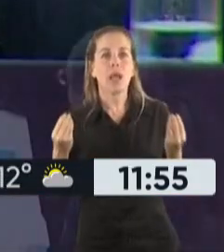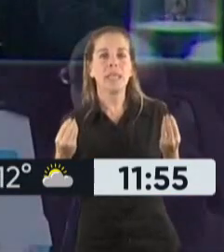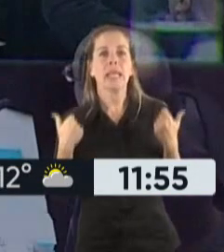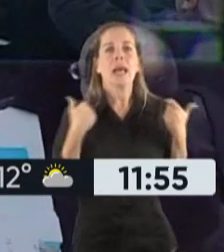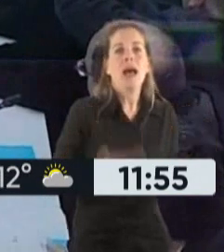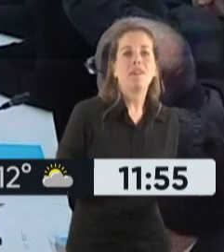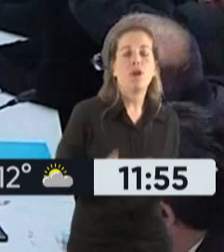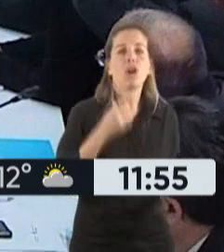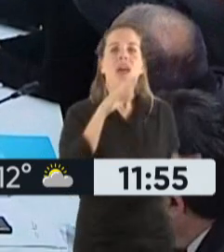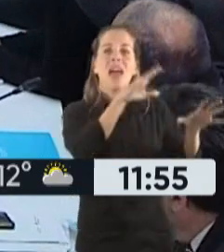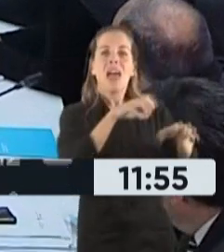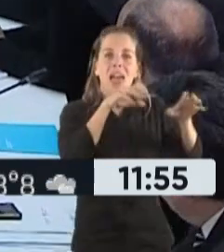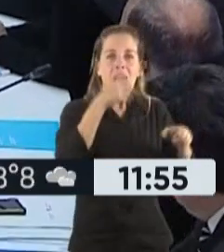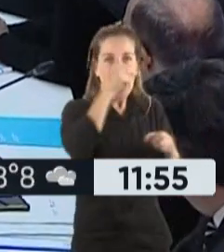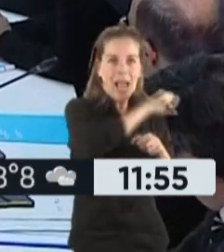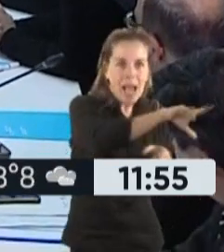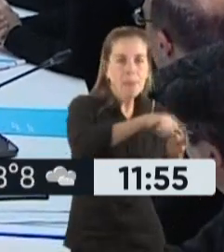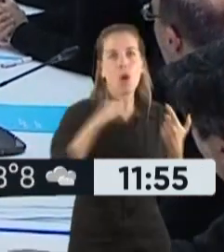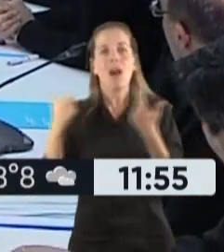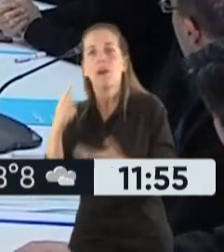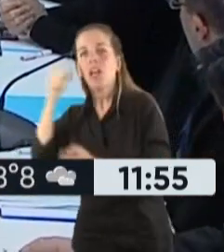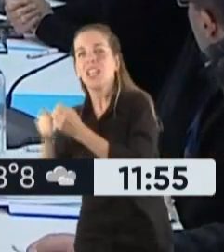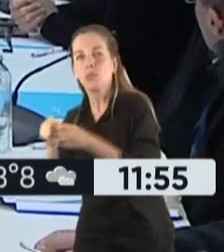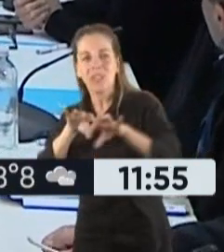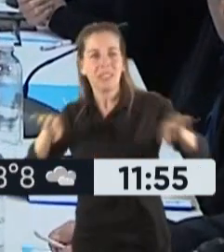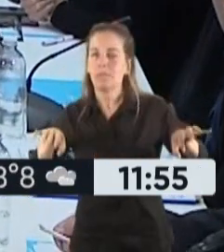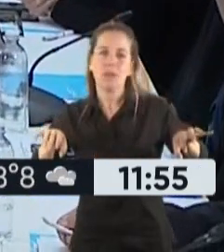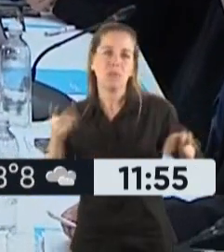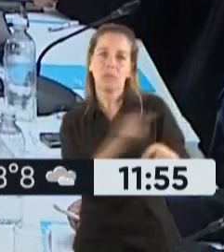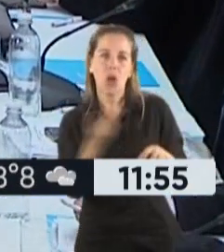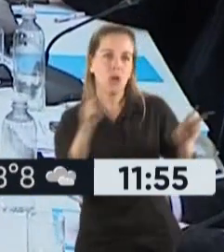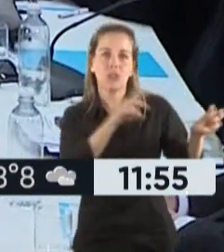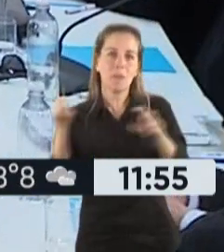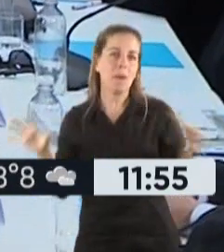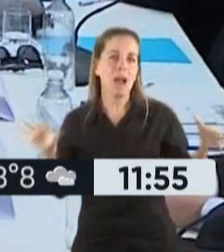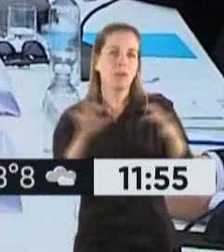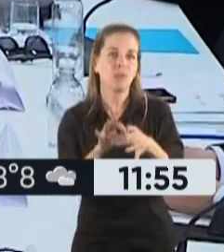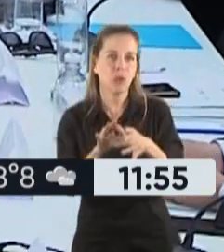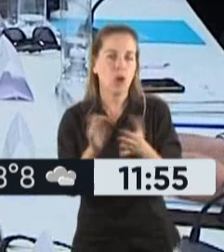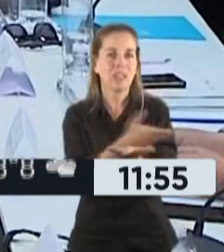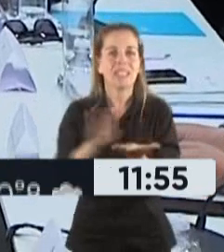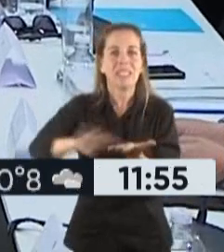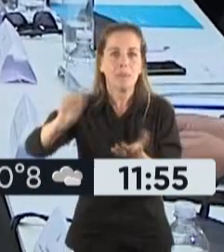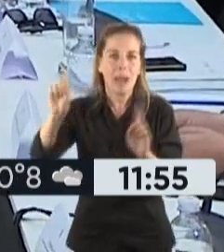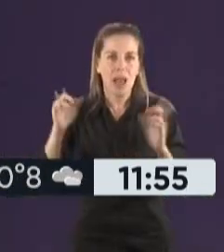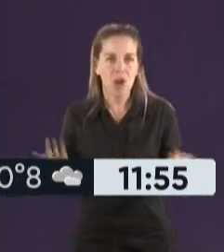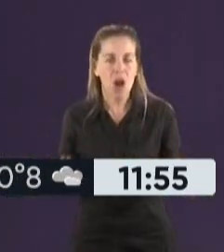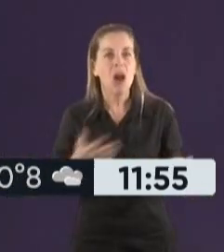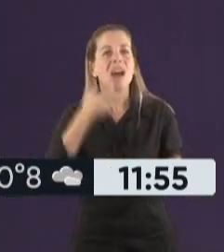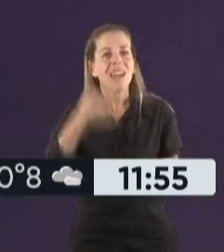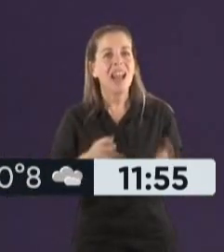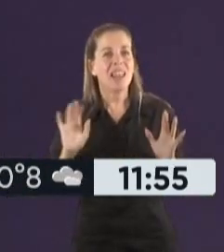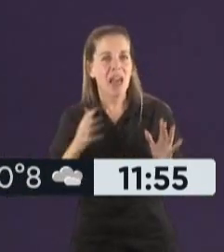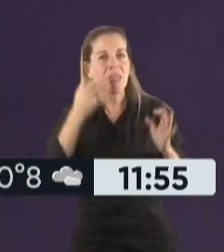de la Nación está encabezando el el cierre del Consejo Federal Agropecuario en el Museo del Bicentenario. La realidad En es que vivo, uno